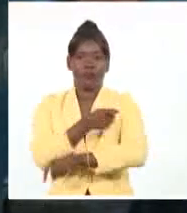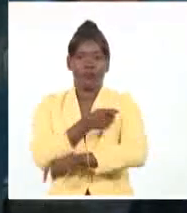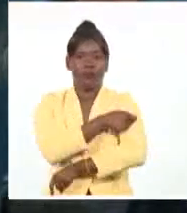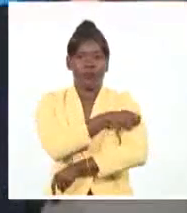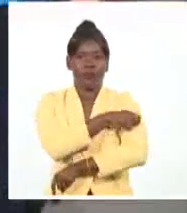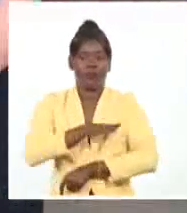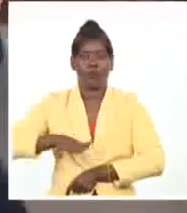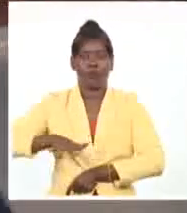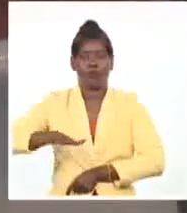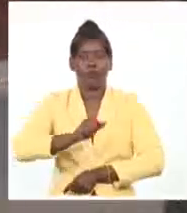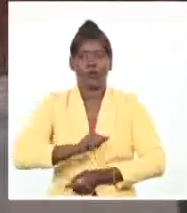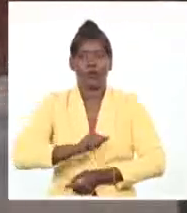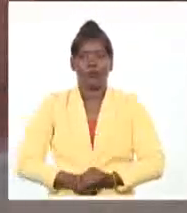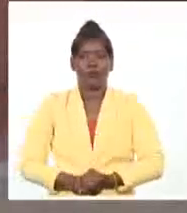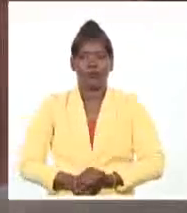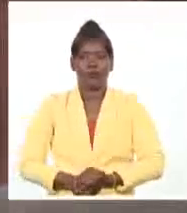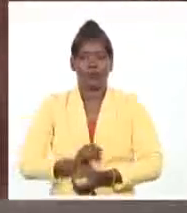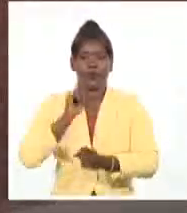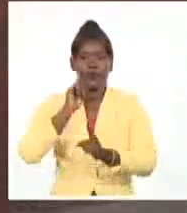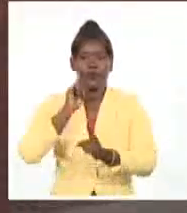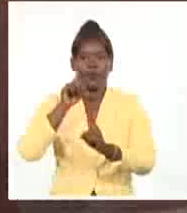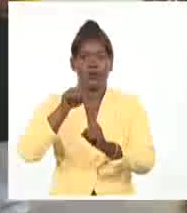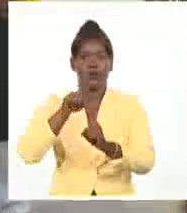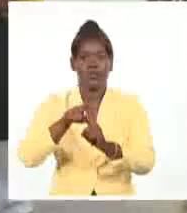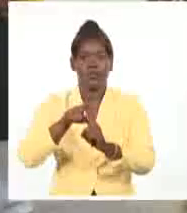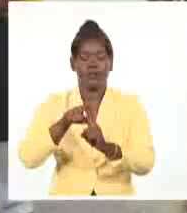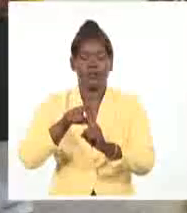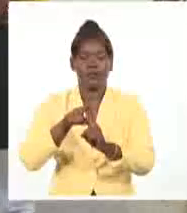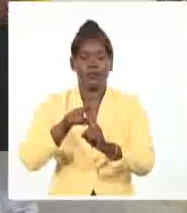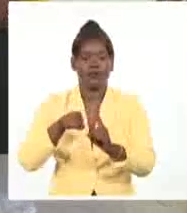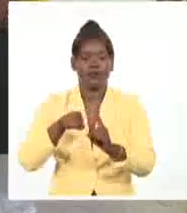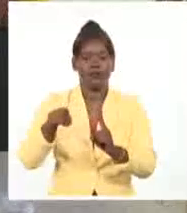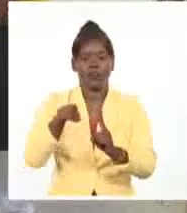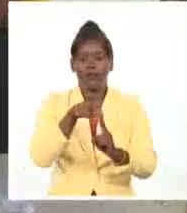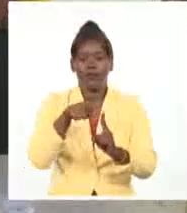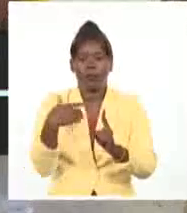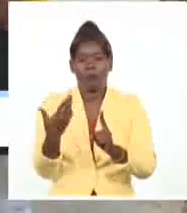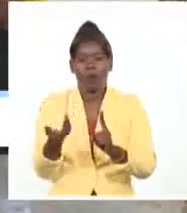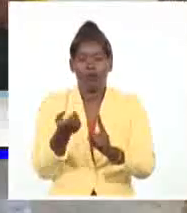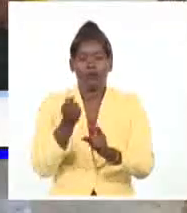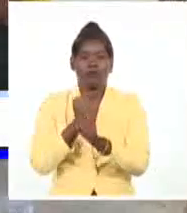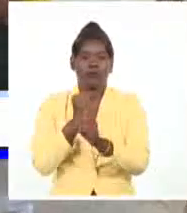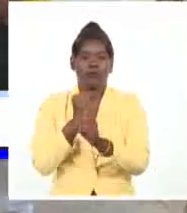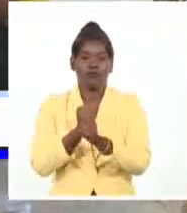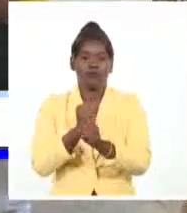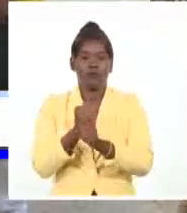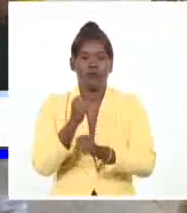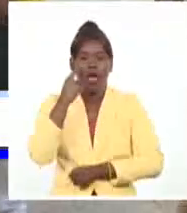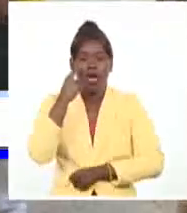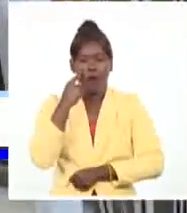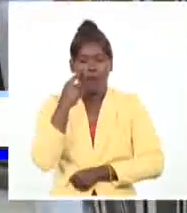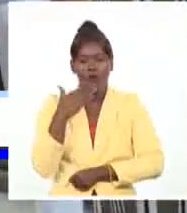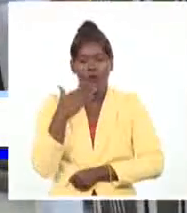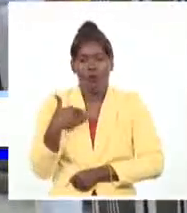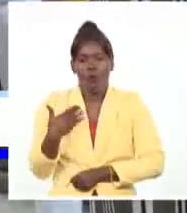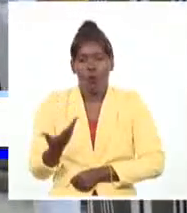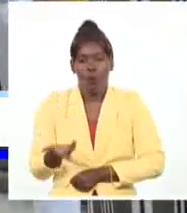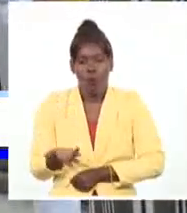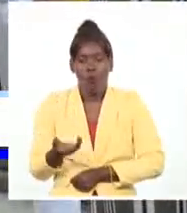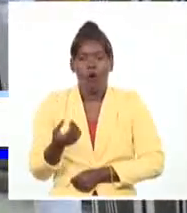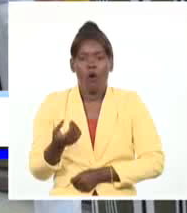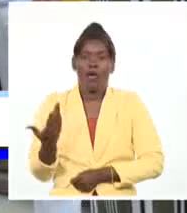El objetivo de estos dos días de trabajo de las distintas comisiones del Parlamento cubano y el posterior resumen encabezado por su presidente Esteban Lasso es